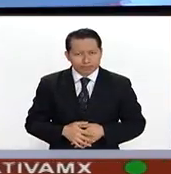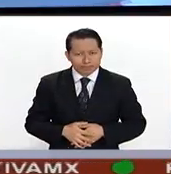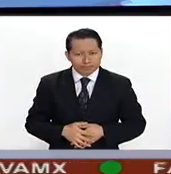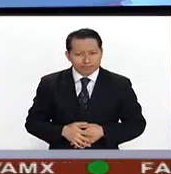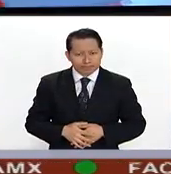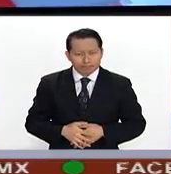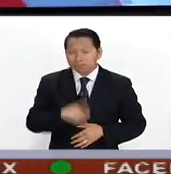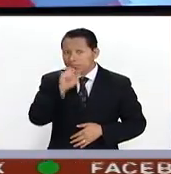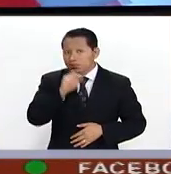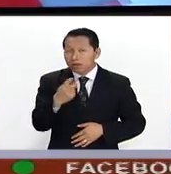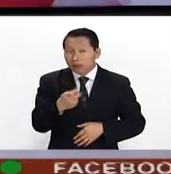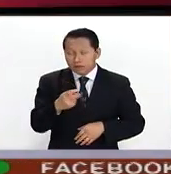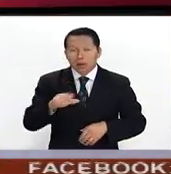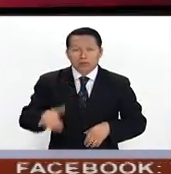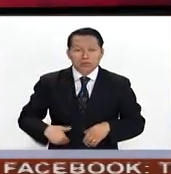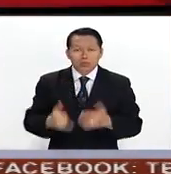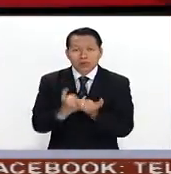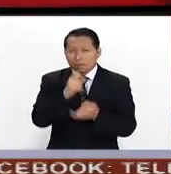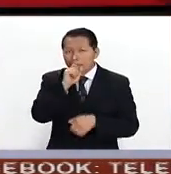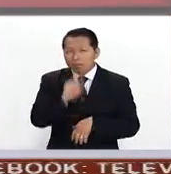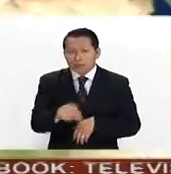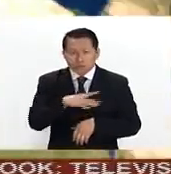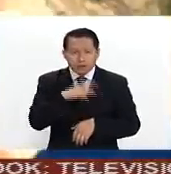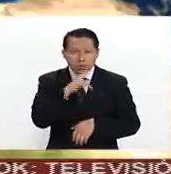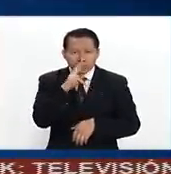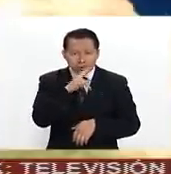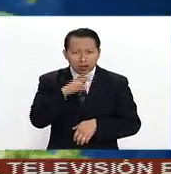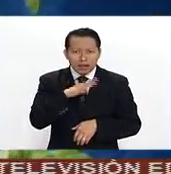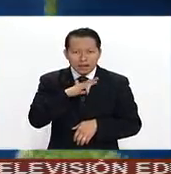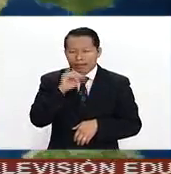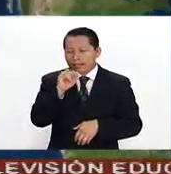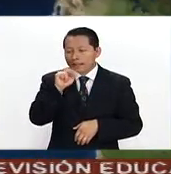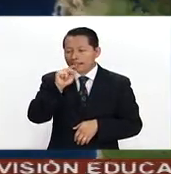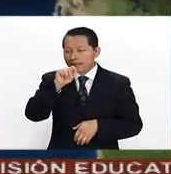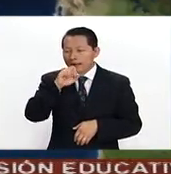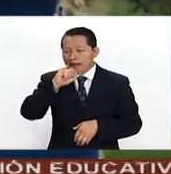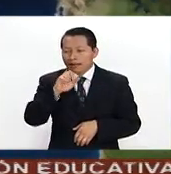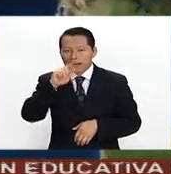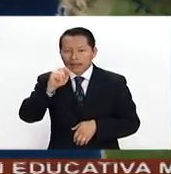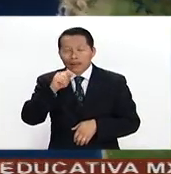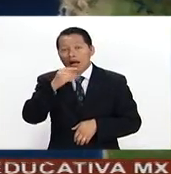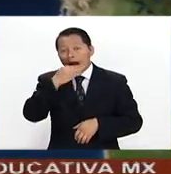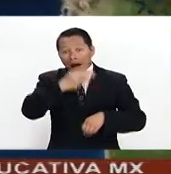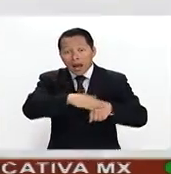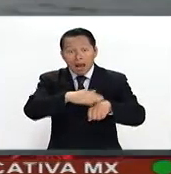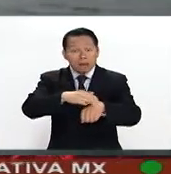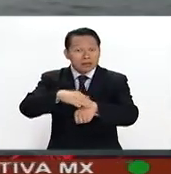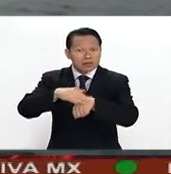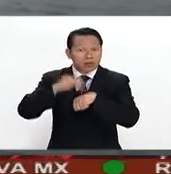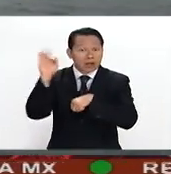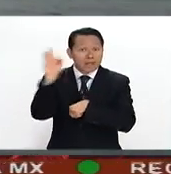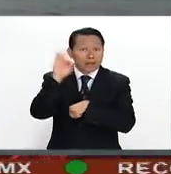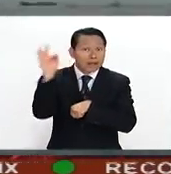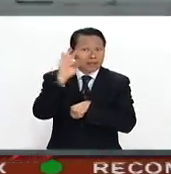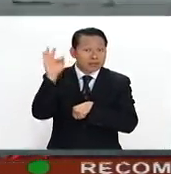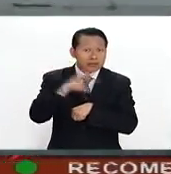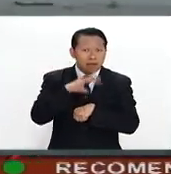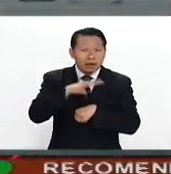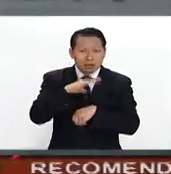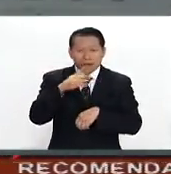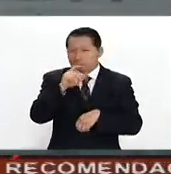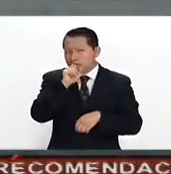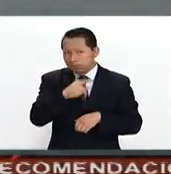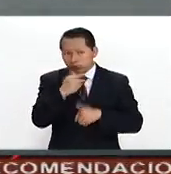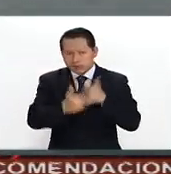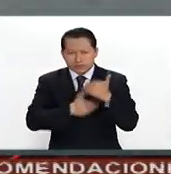Y después de este accidente que ocurrió en Rusia, la aerolínea Interjet lanzó una alerta a sus usuarios ante posibles afectaciones en